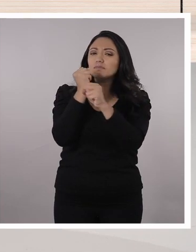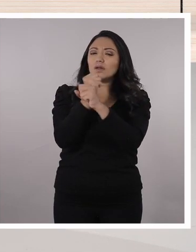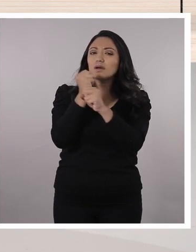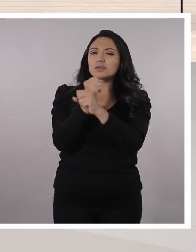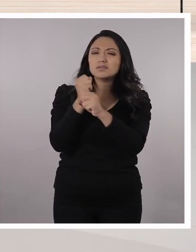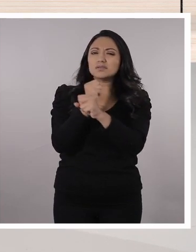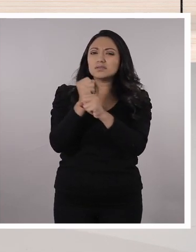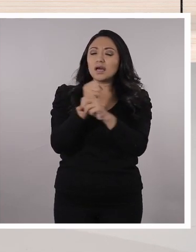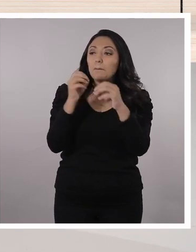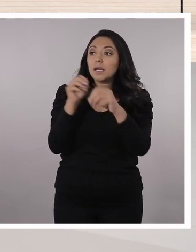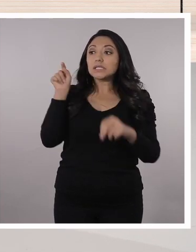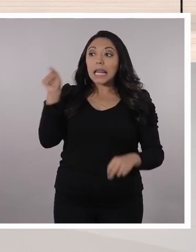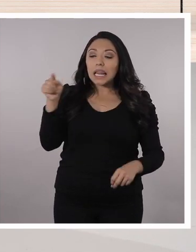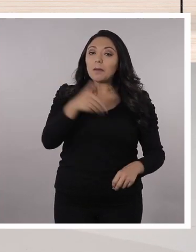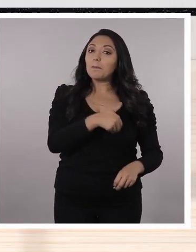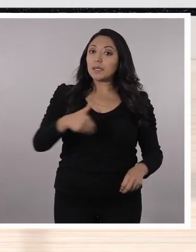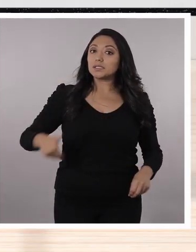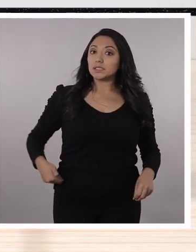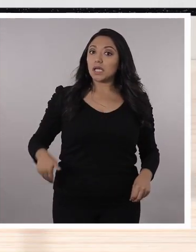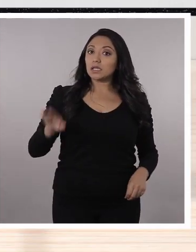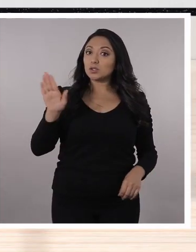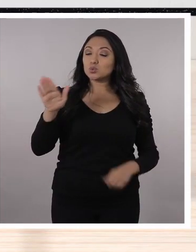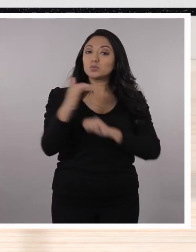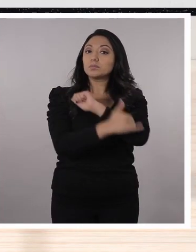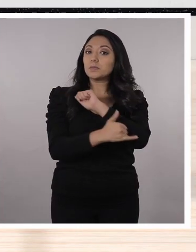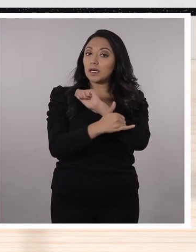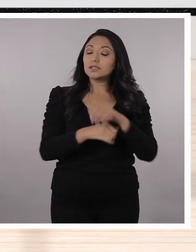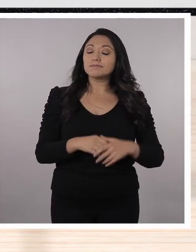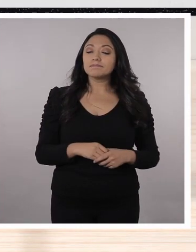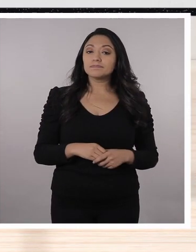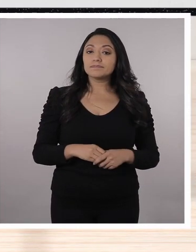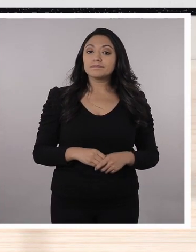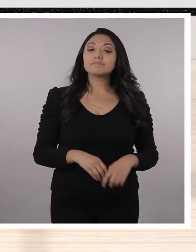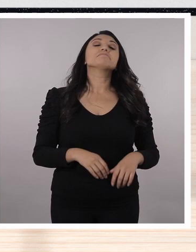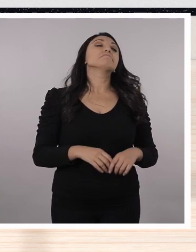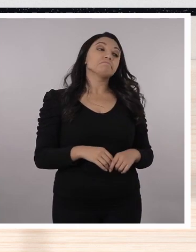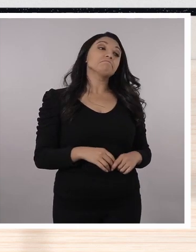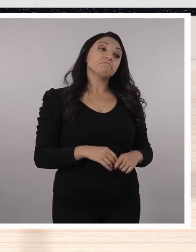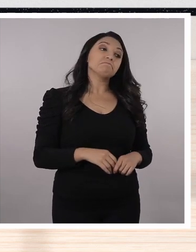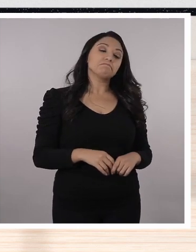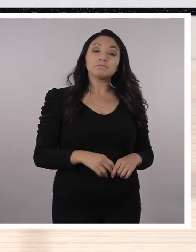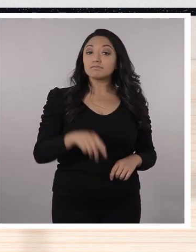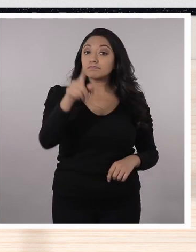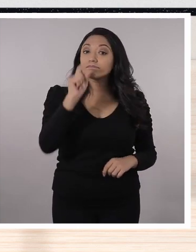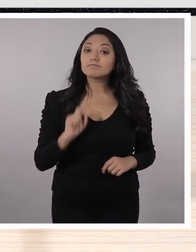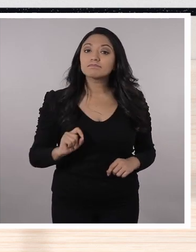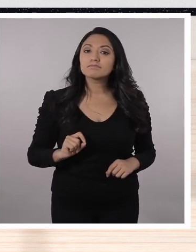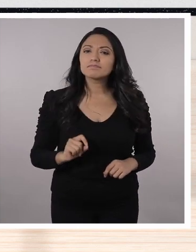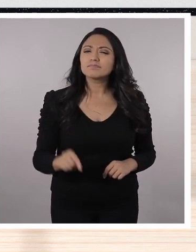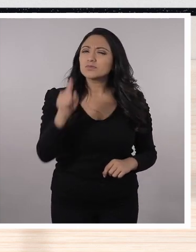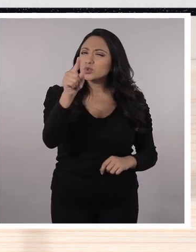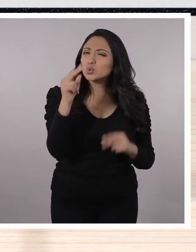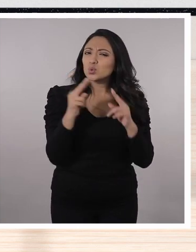hasta el punto de llegar a ser el presidente de esta nación. Pues como decía, admirable. Nelly,